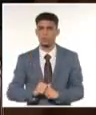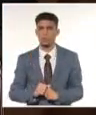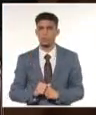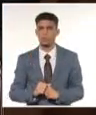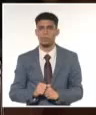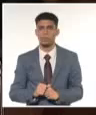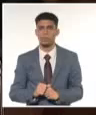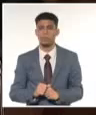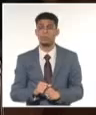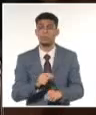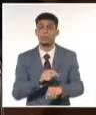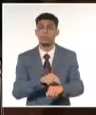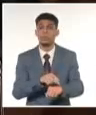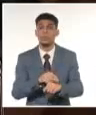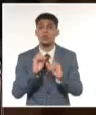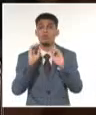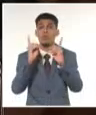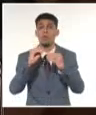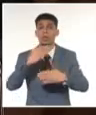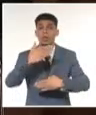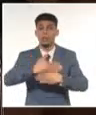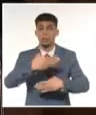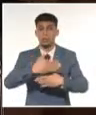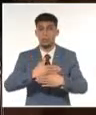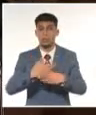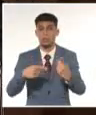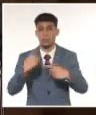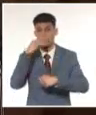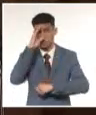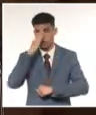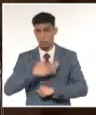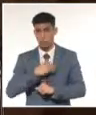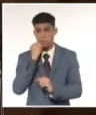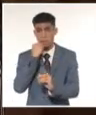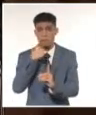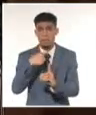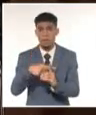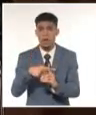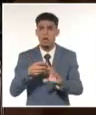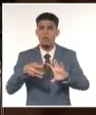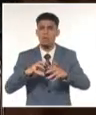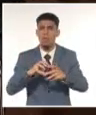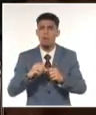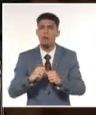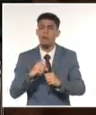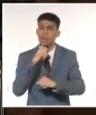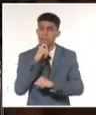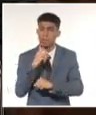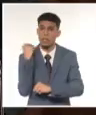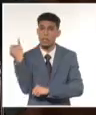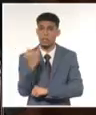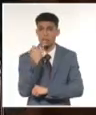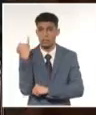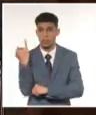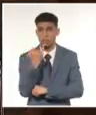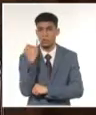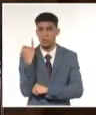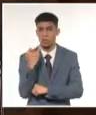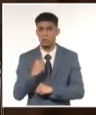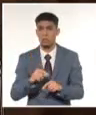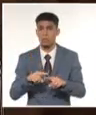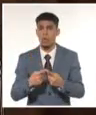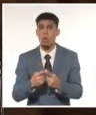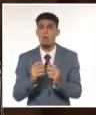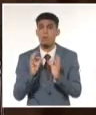en el tiempo de la política de bloqueo, unida al complejo escenario internacional no menos adverso para Cuba, por su impacto en